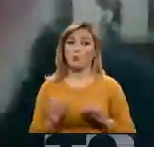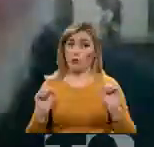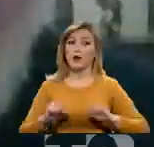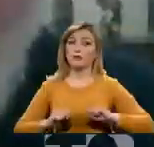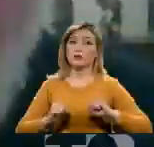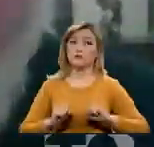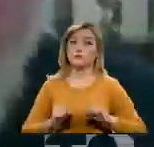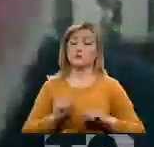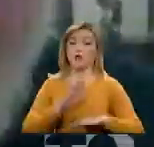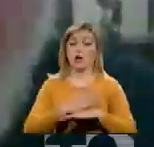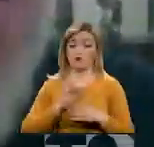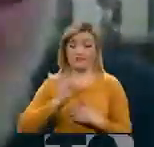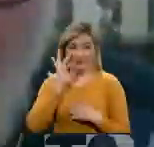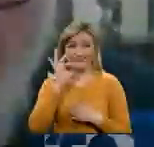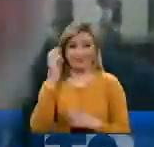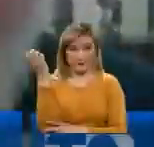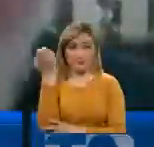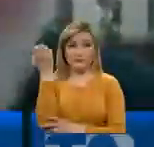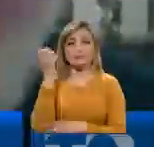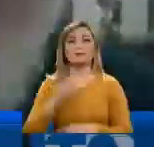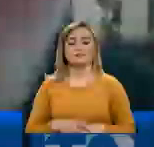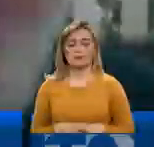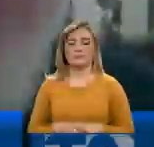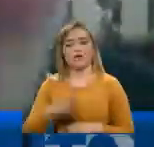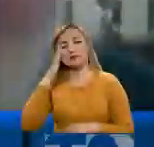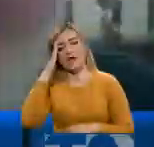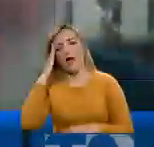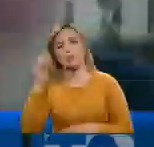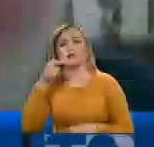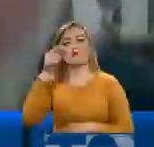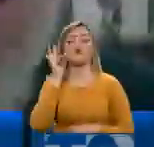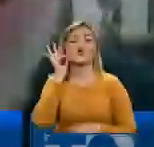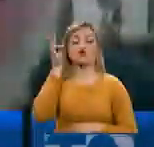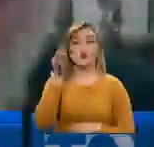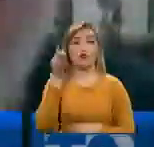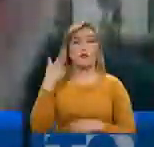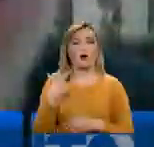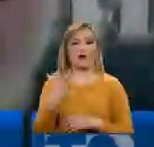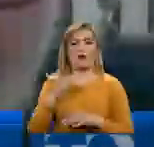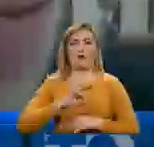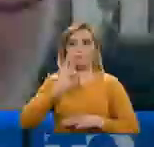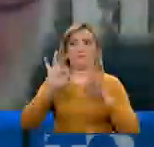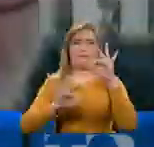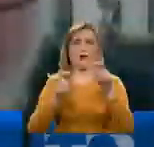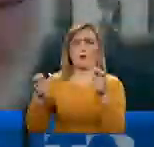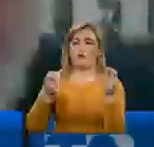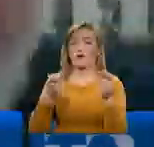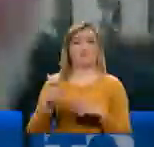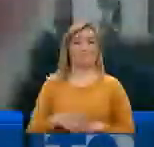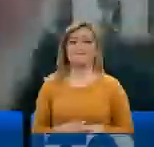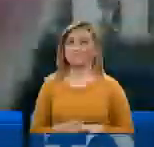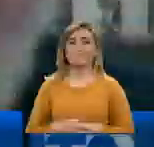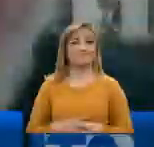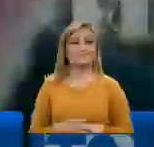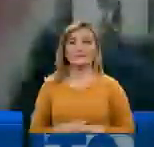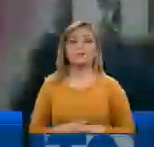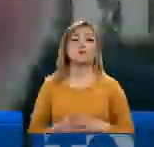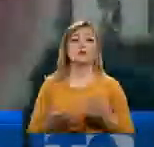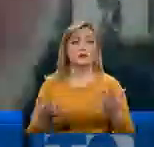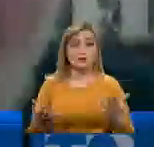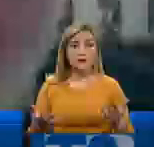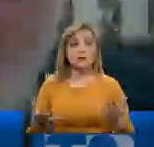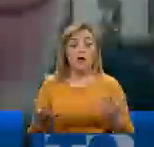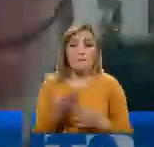es, en este caso, sabiendo ya con certeza que la pandemia no está plenamente controlada para entonces,